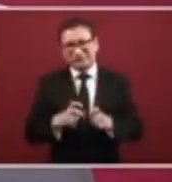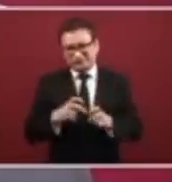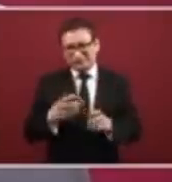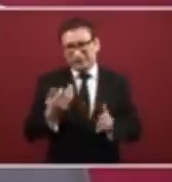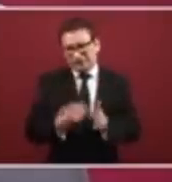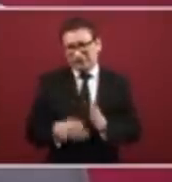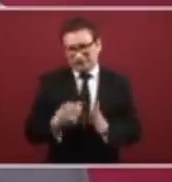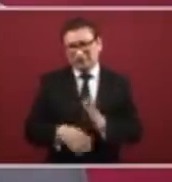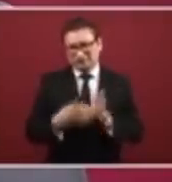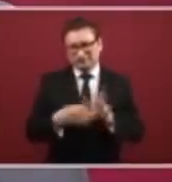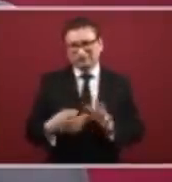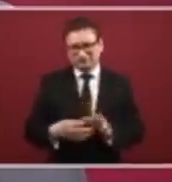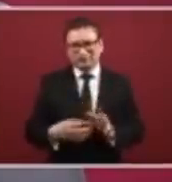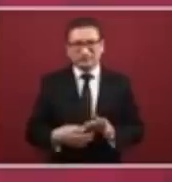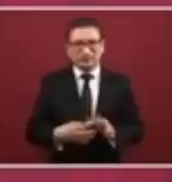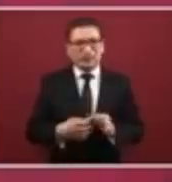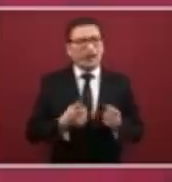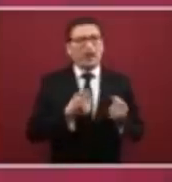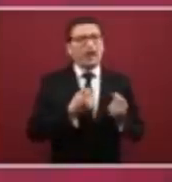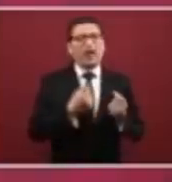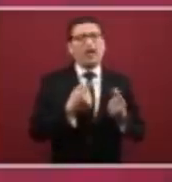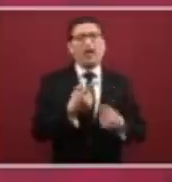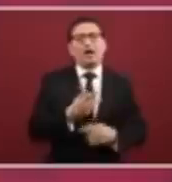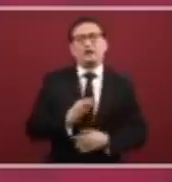quiere aceptar